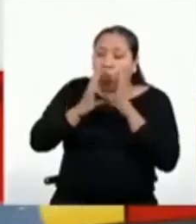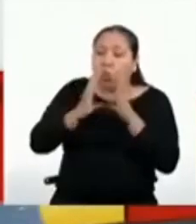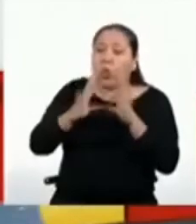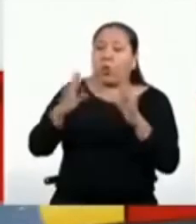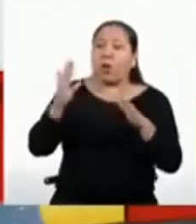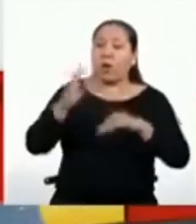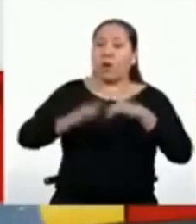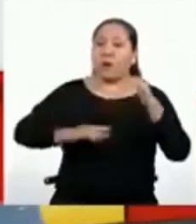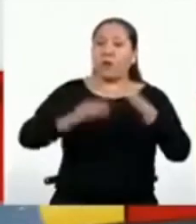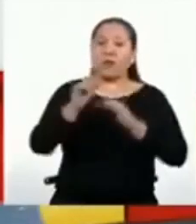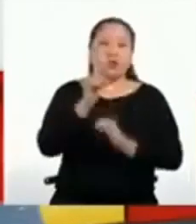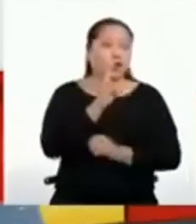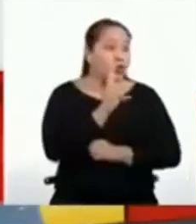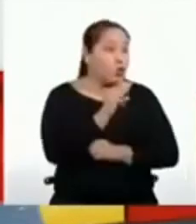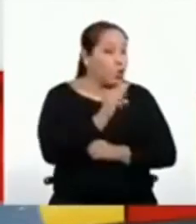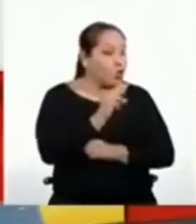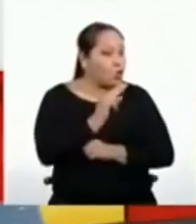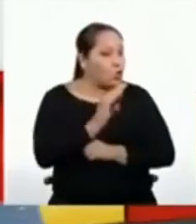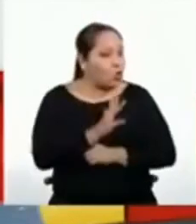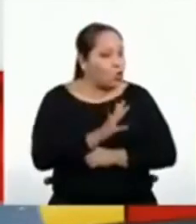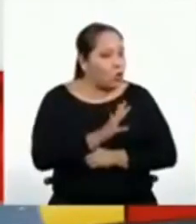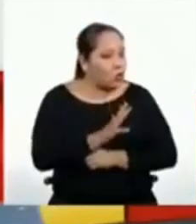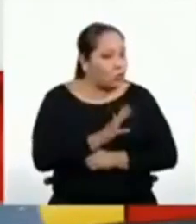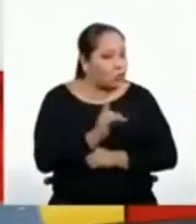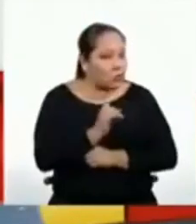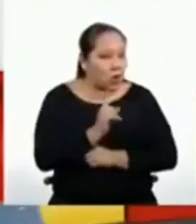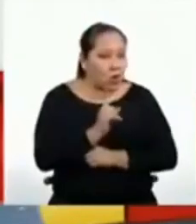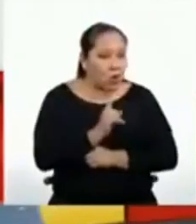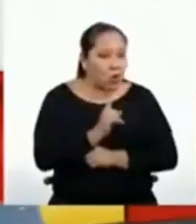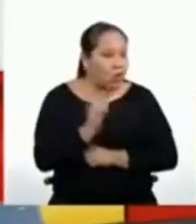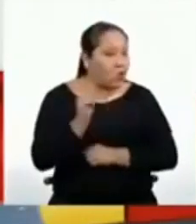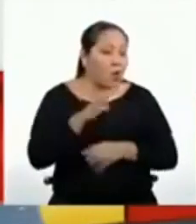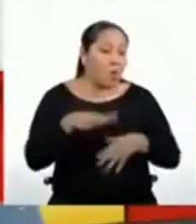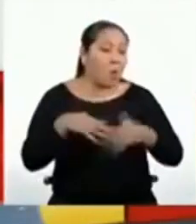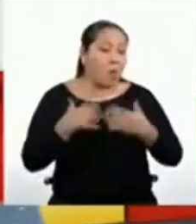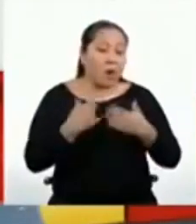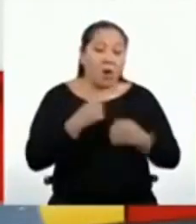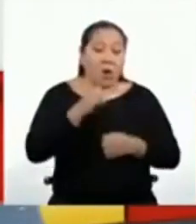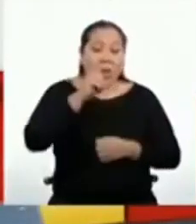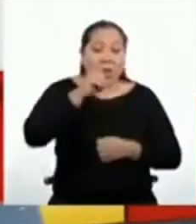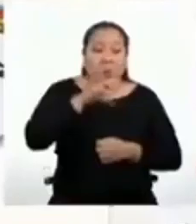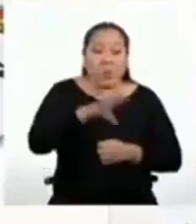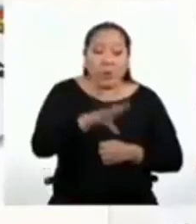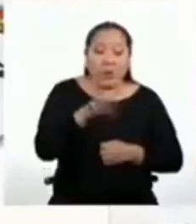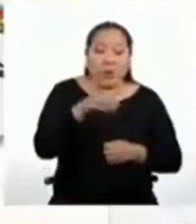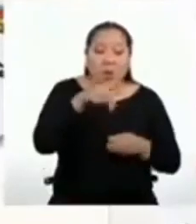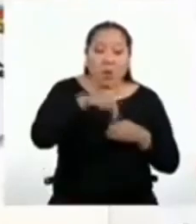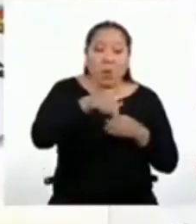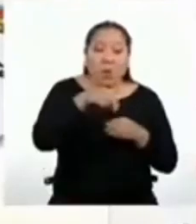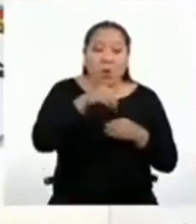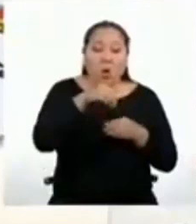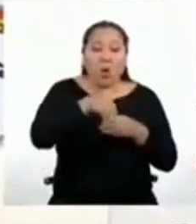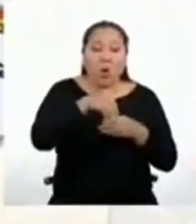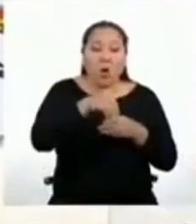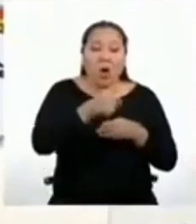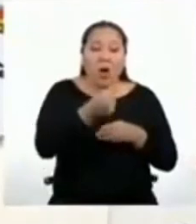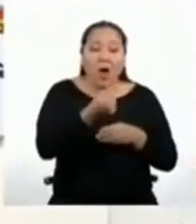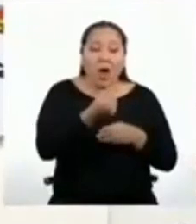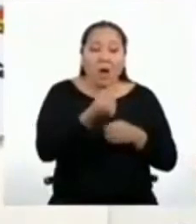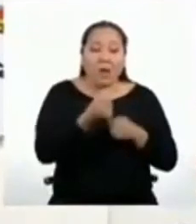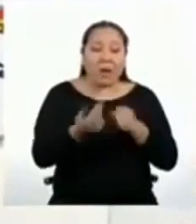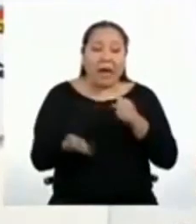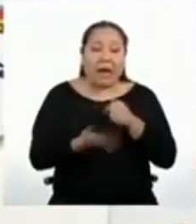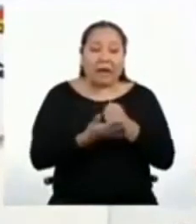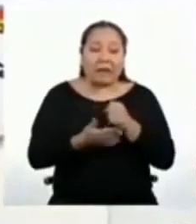castillo? No, no lo hagas. Además, no puedes soplar, eres una alcancía.